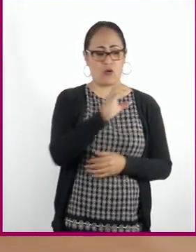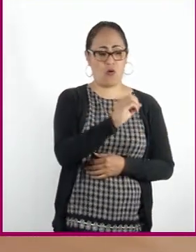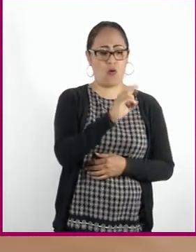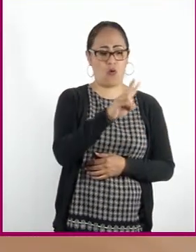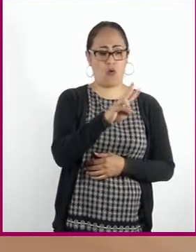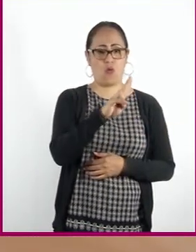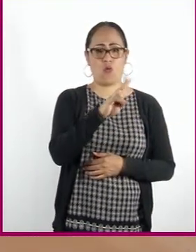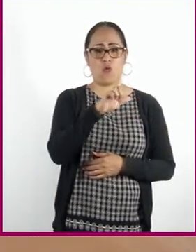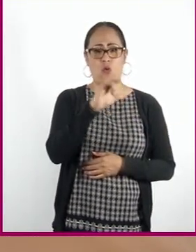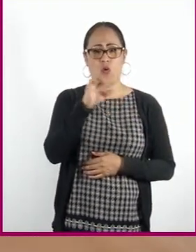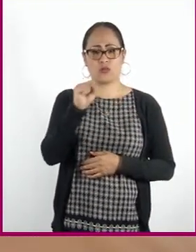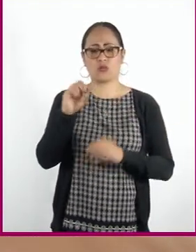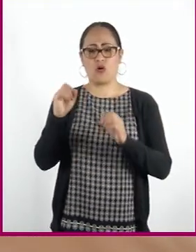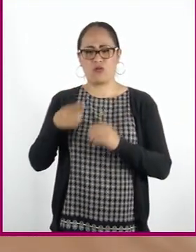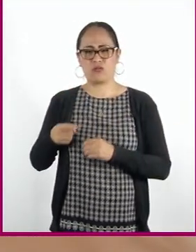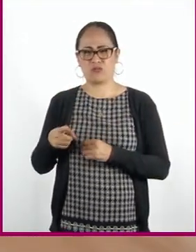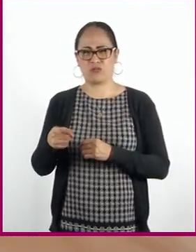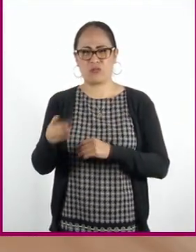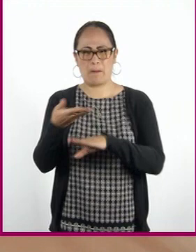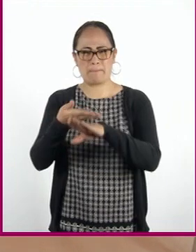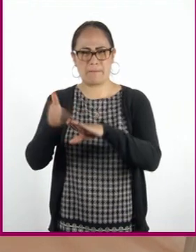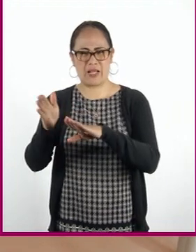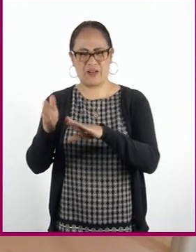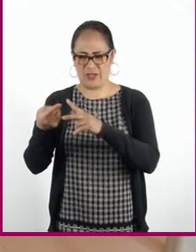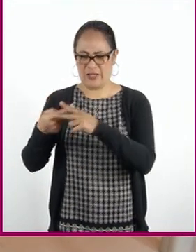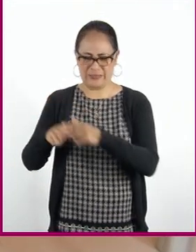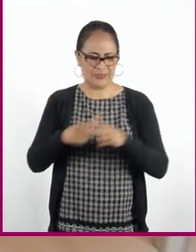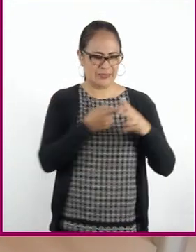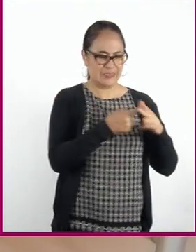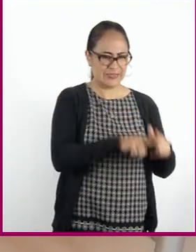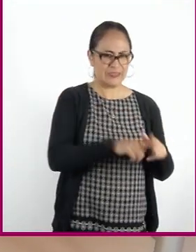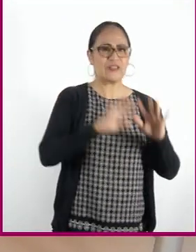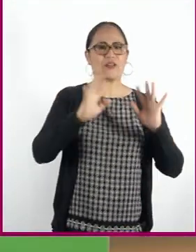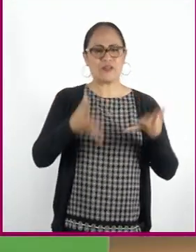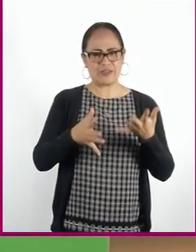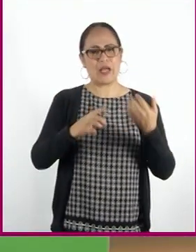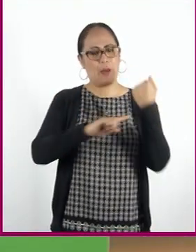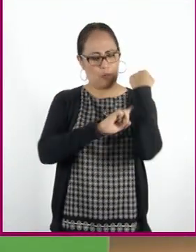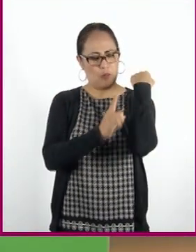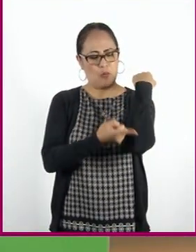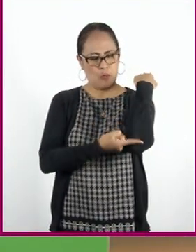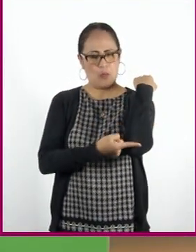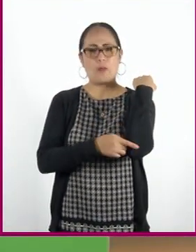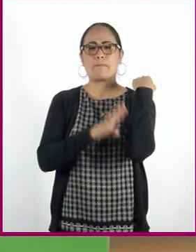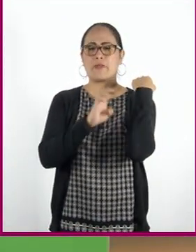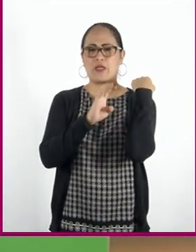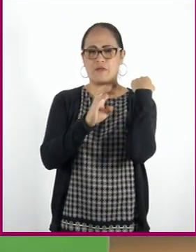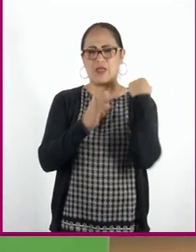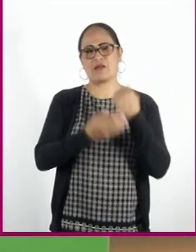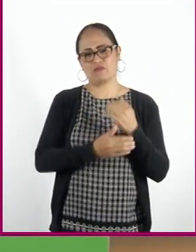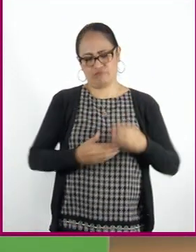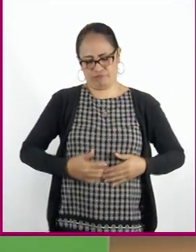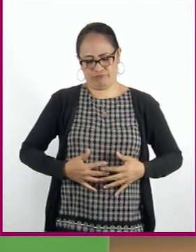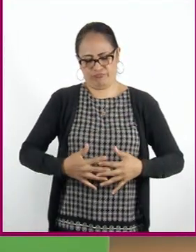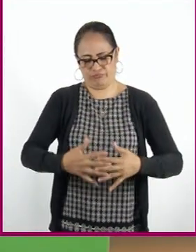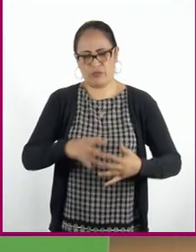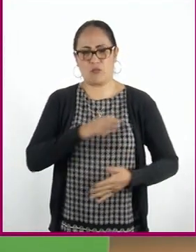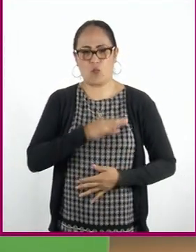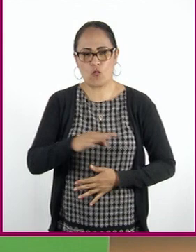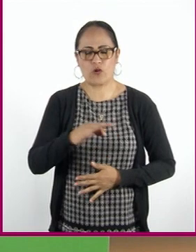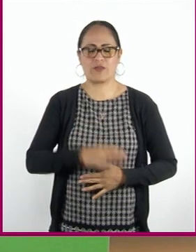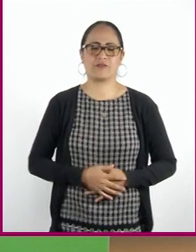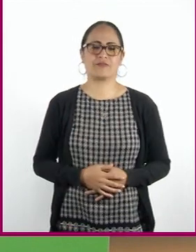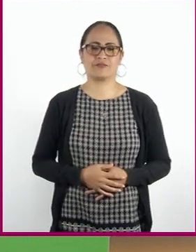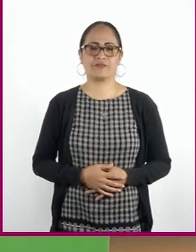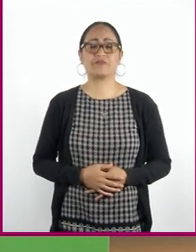y espermatozoides cuando se puede dar origen a un nuevo organismo. Maestra Jacqueline, uno de los elementos que